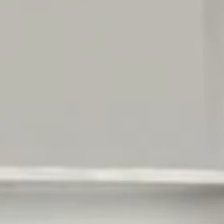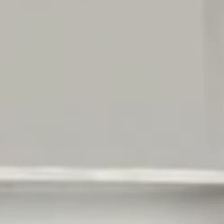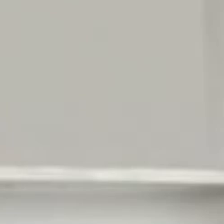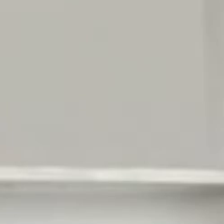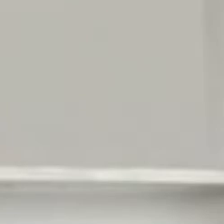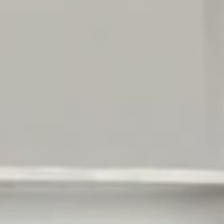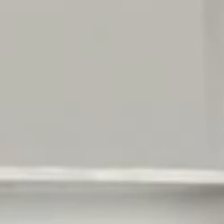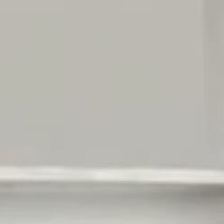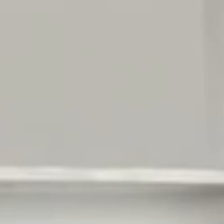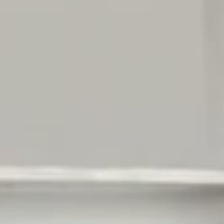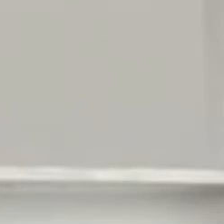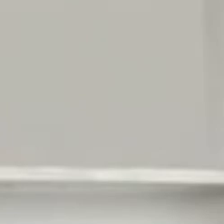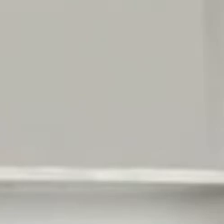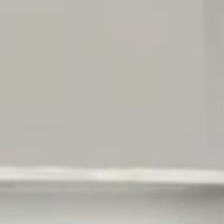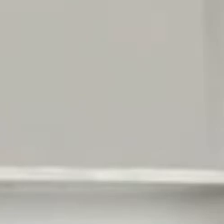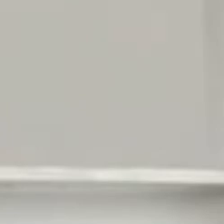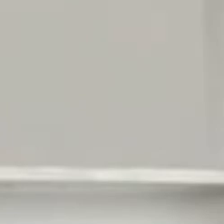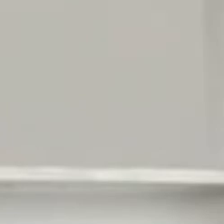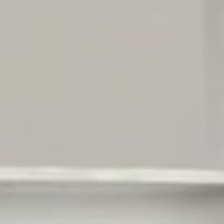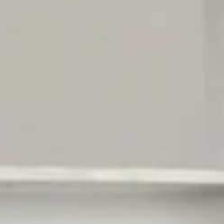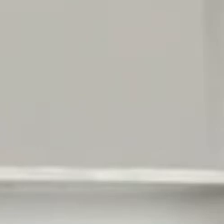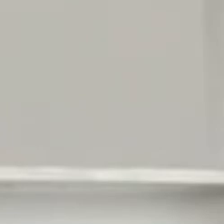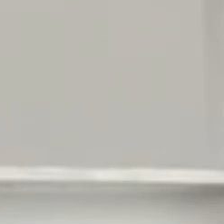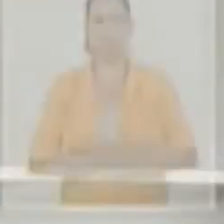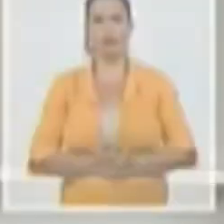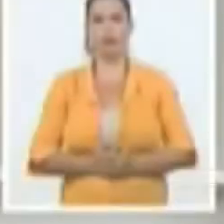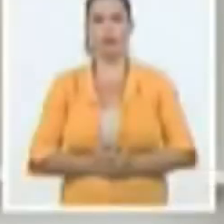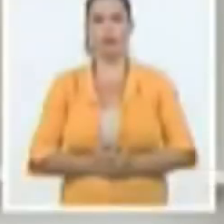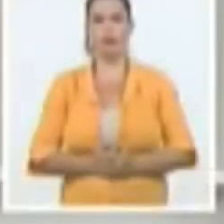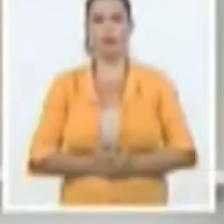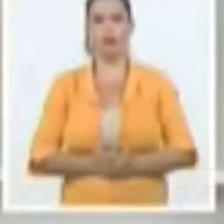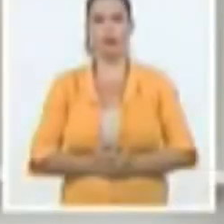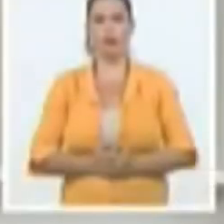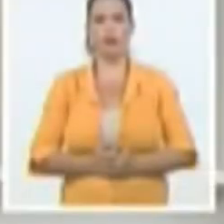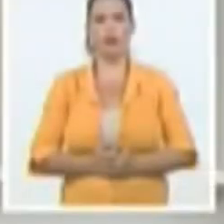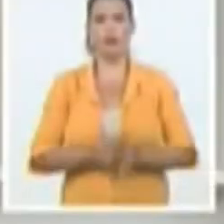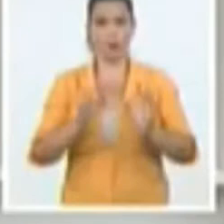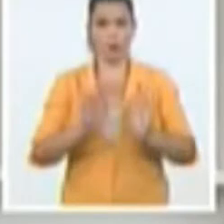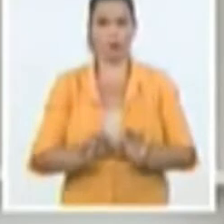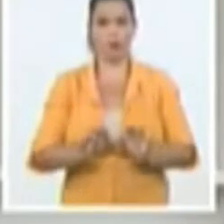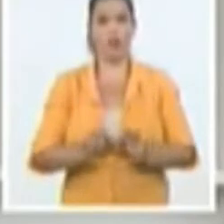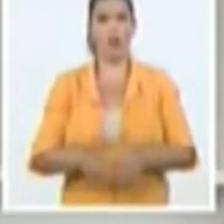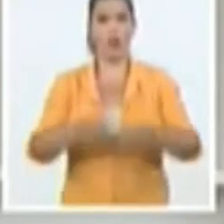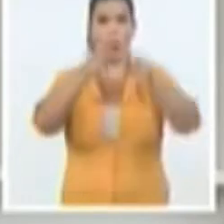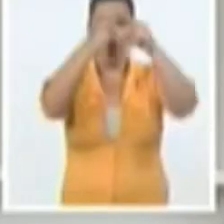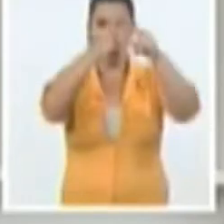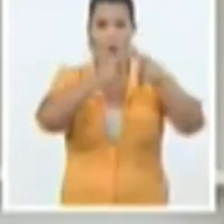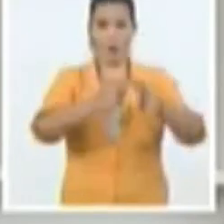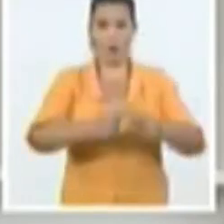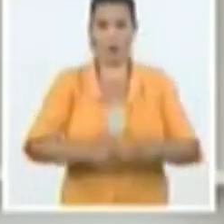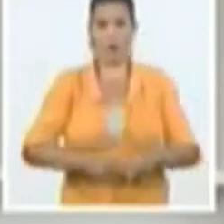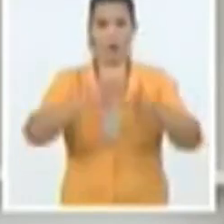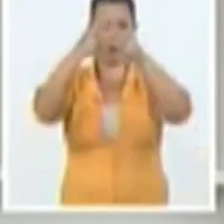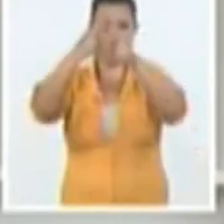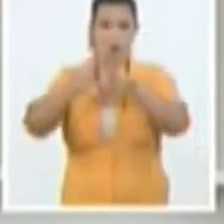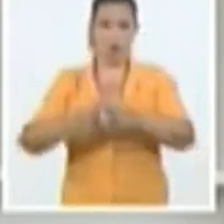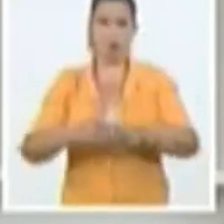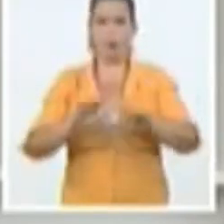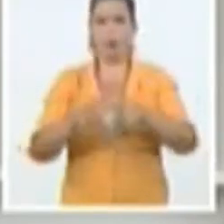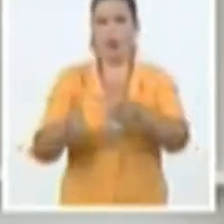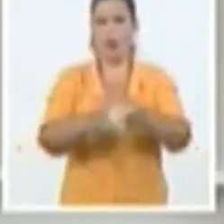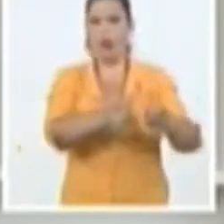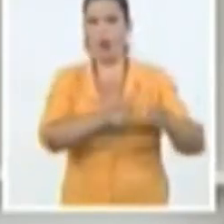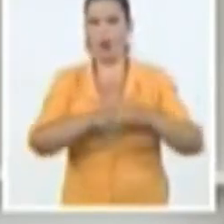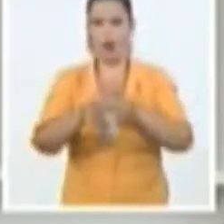entramado de organizaciones se encuentra una de ellas en América Latina, denominada CADAL.